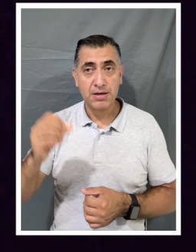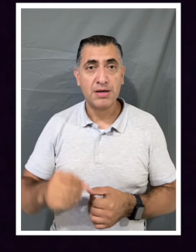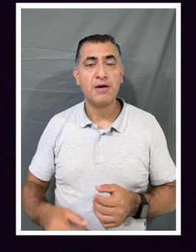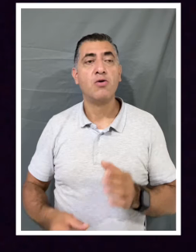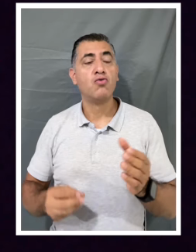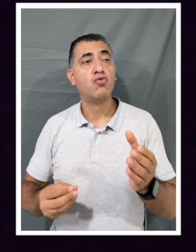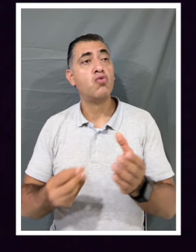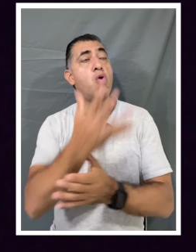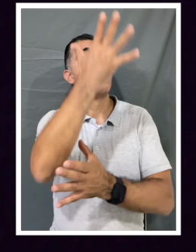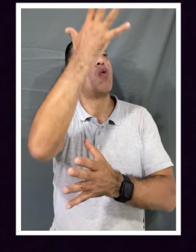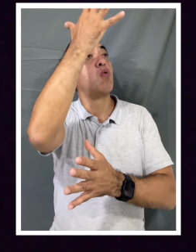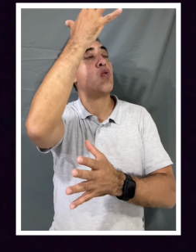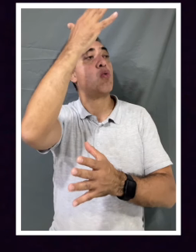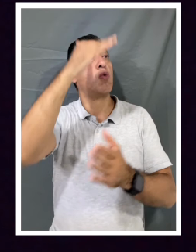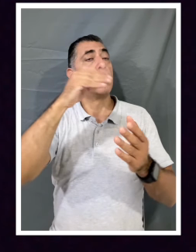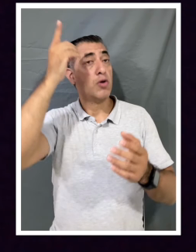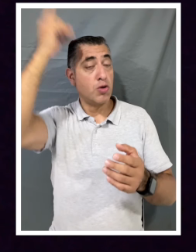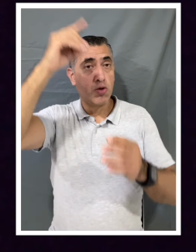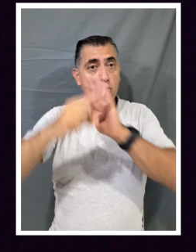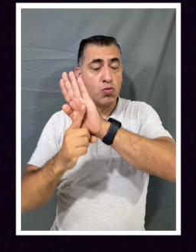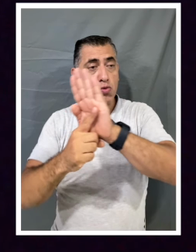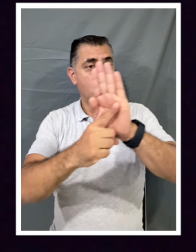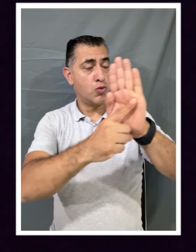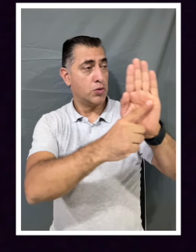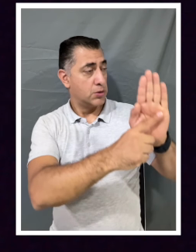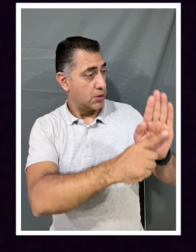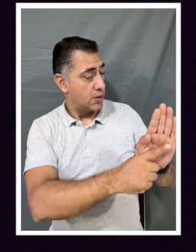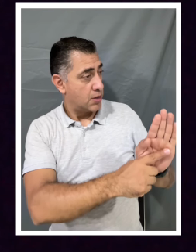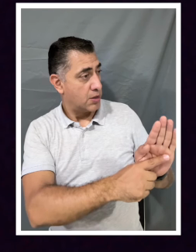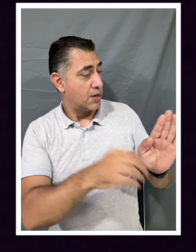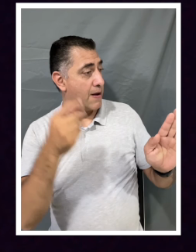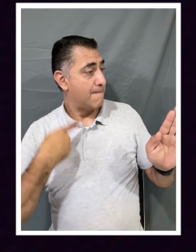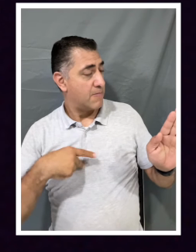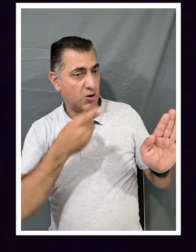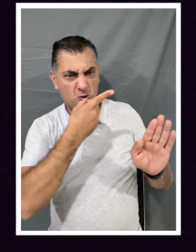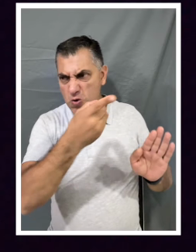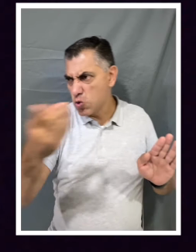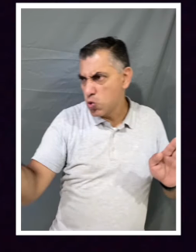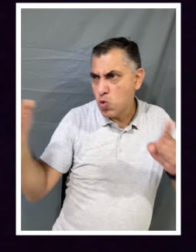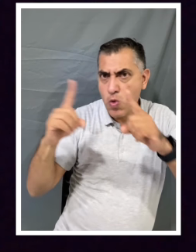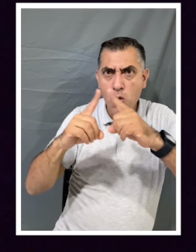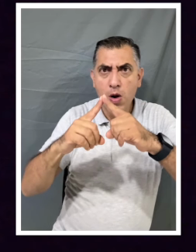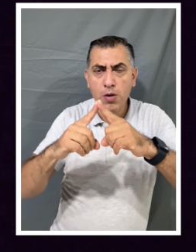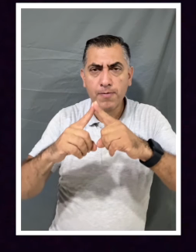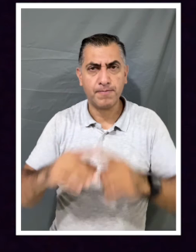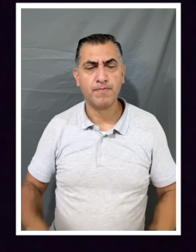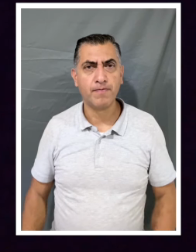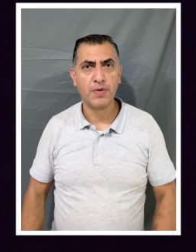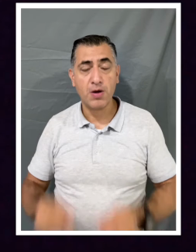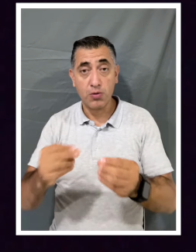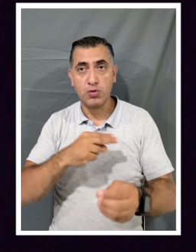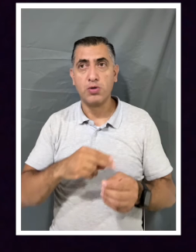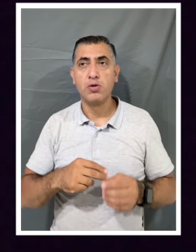fluye de arriba hacia abajo es Dios revelándole algo al profeta y el profeta diciéndole a la iglesia así funciona y y la